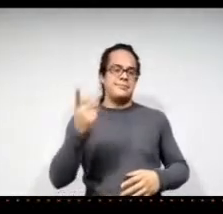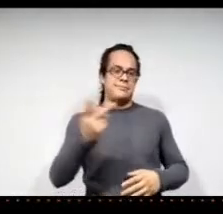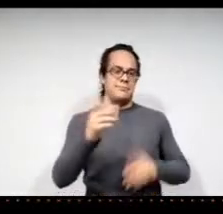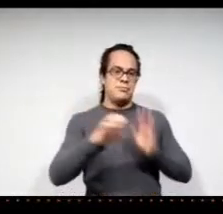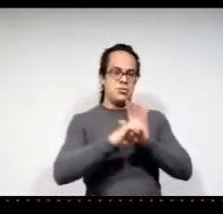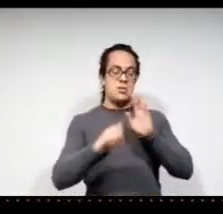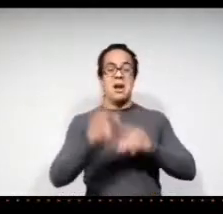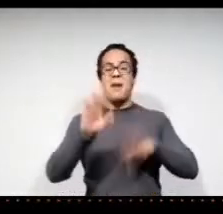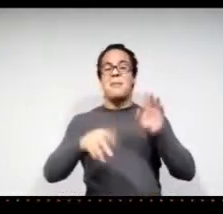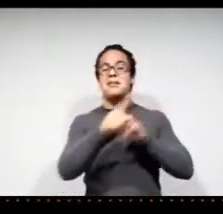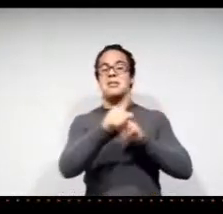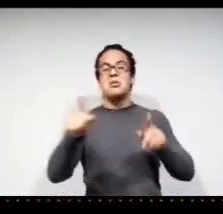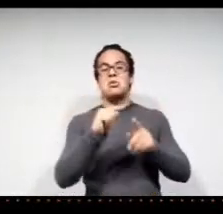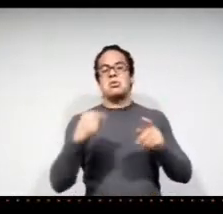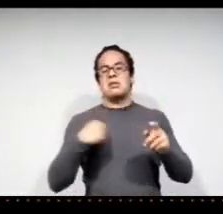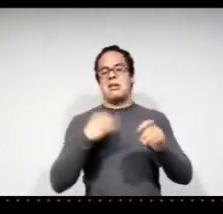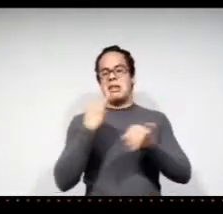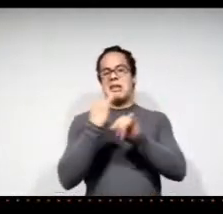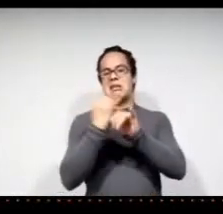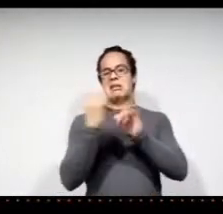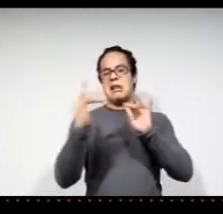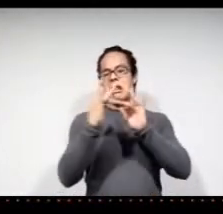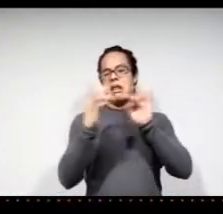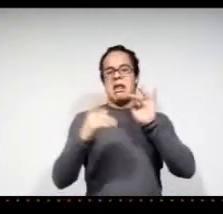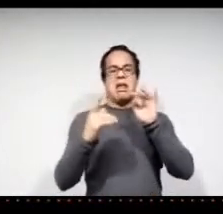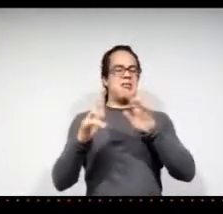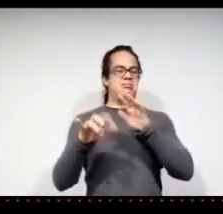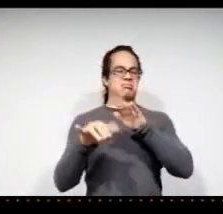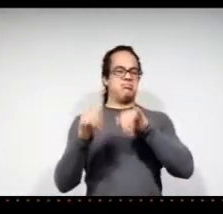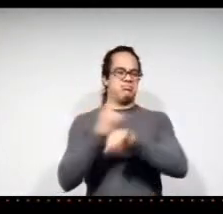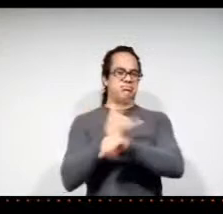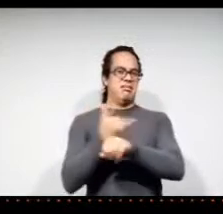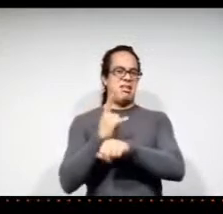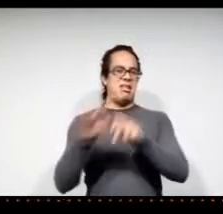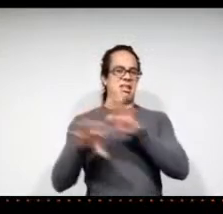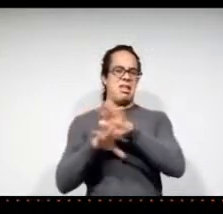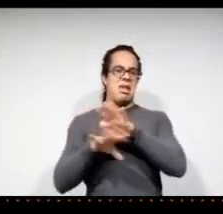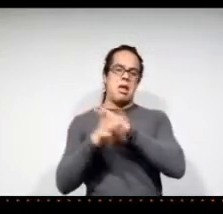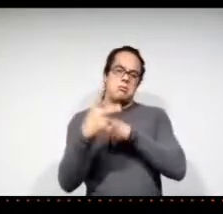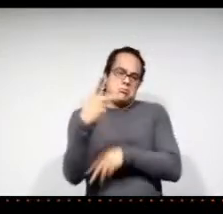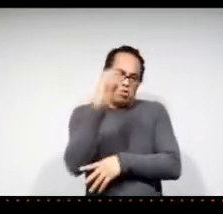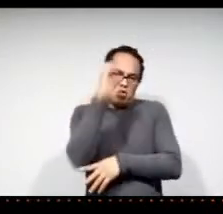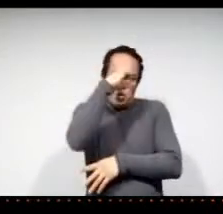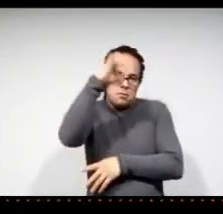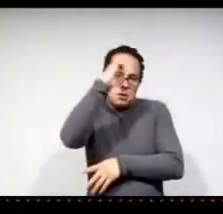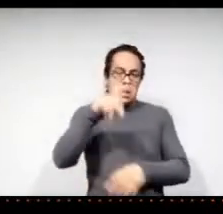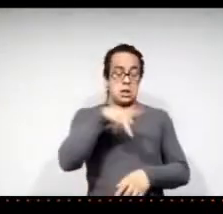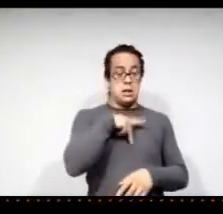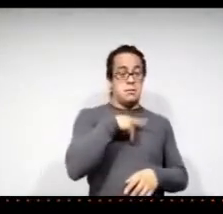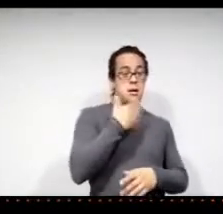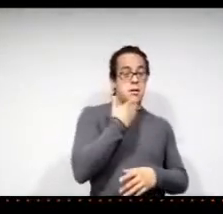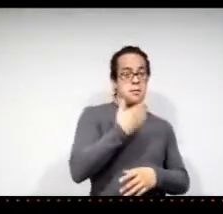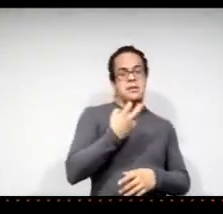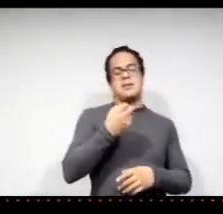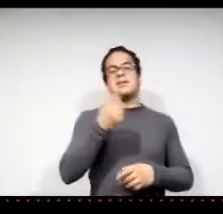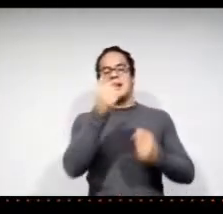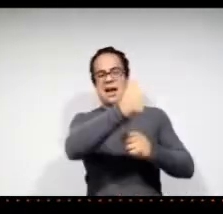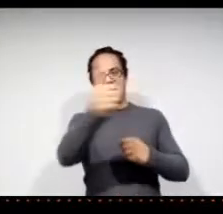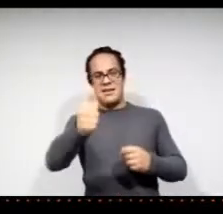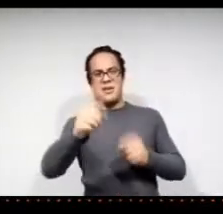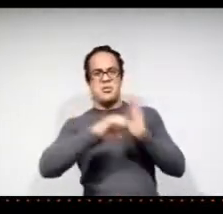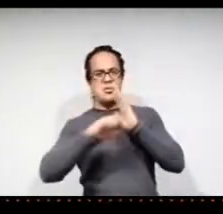inapropiada, si uno no lo vive y pone lo mejor de uno para tratar de gozar, disfrutar y sacarle jugo a la